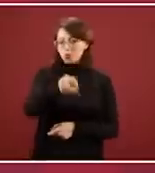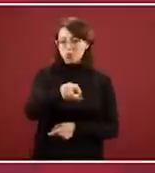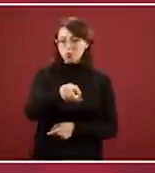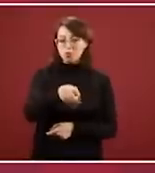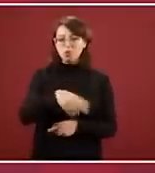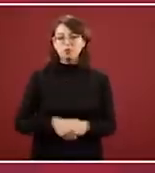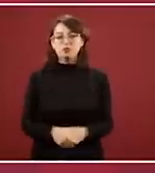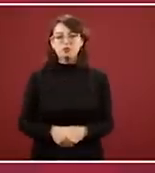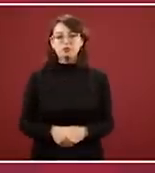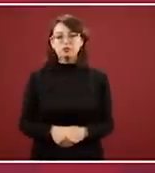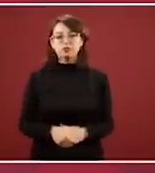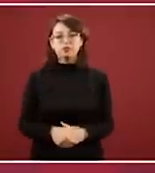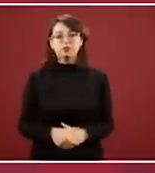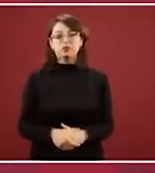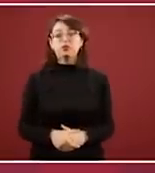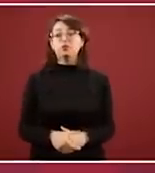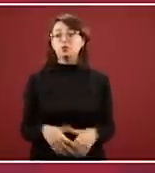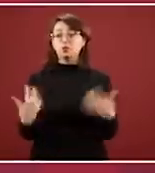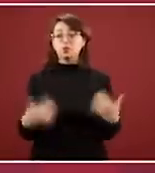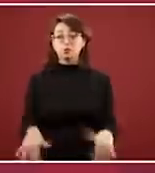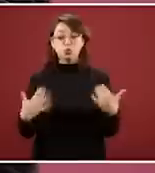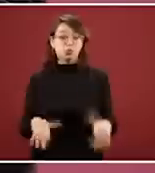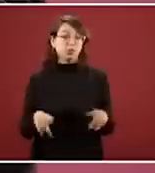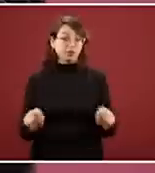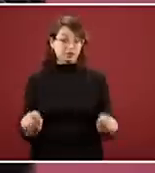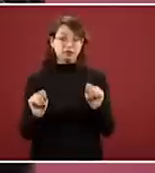Vamos a poner a Tlaxcala de ejemplo.